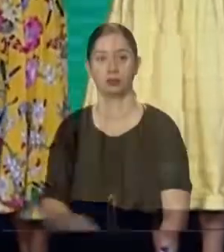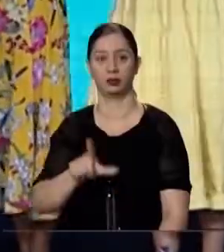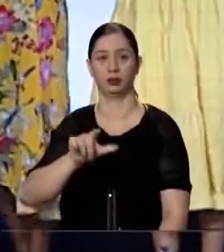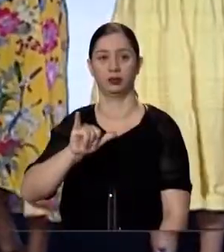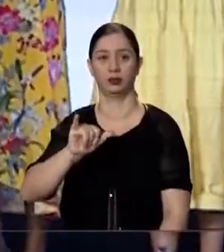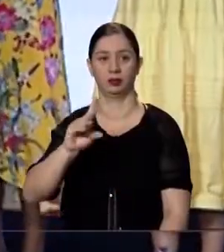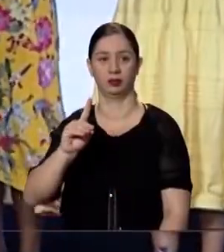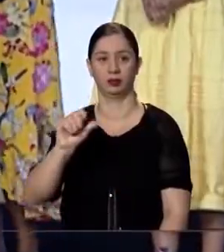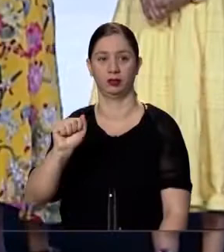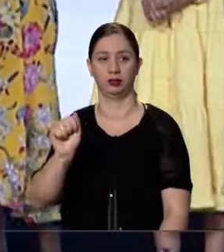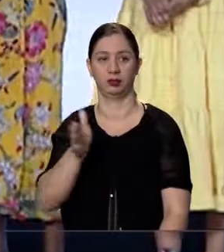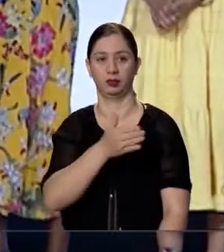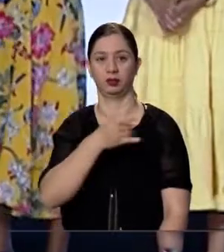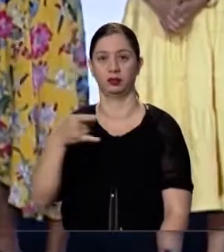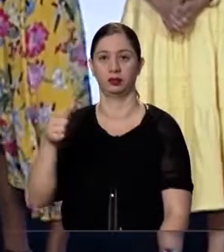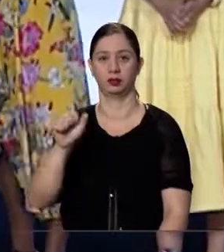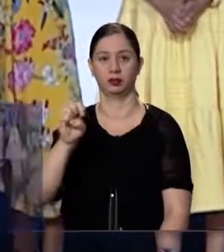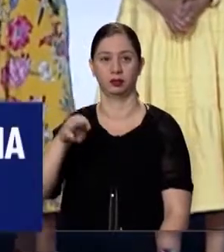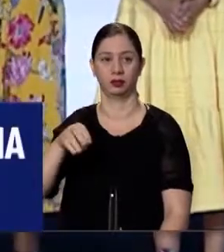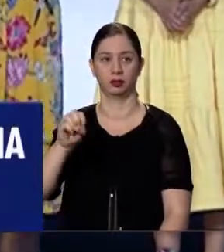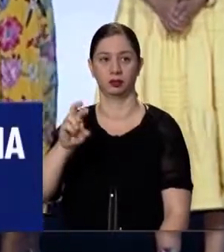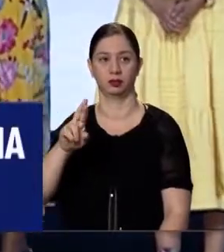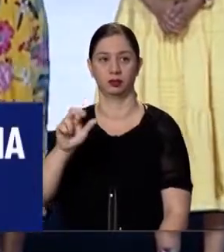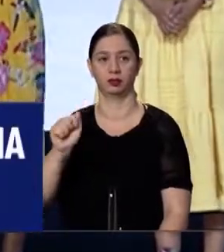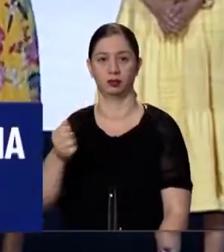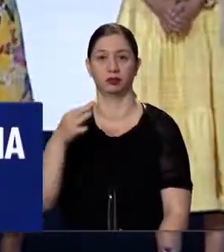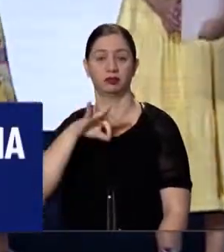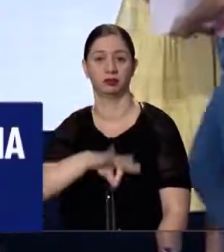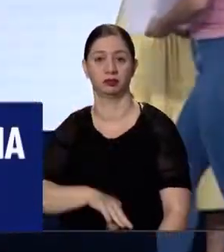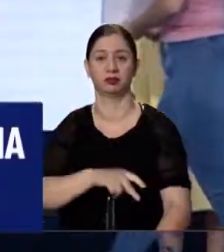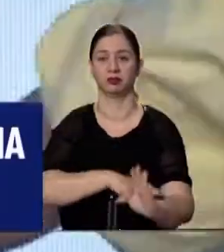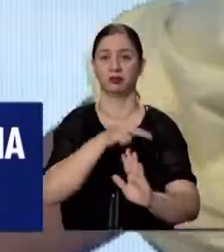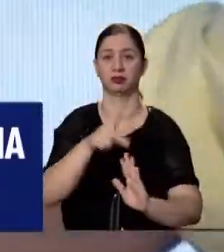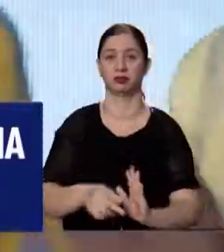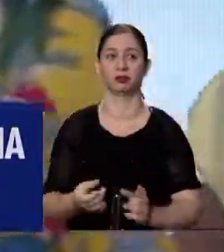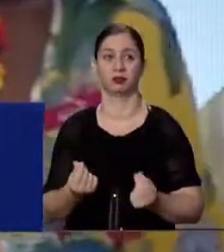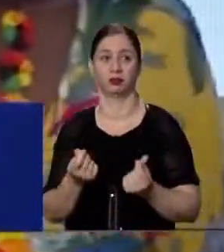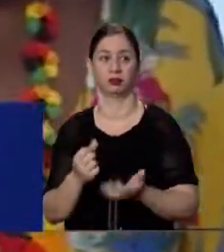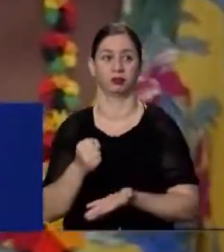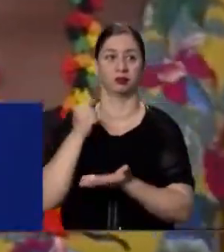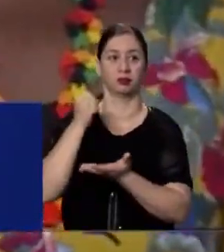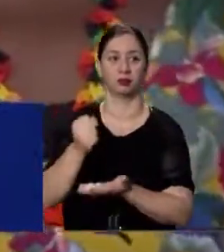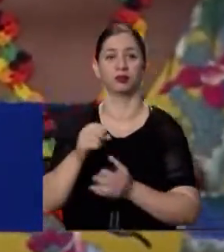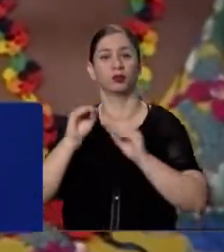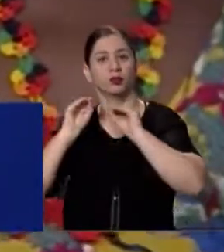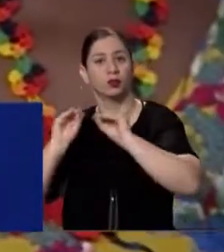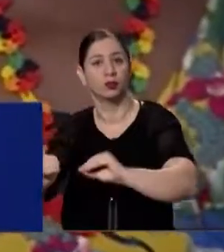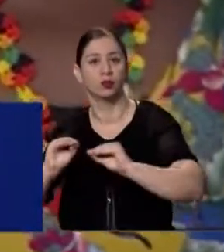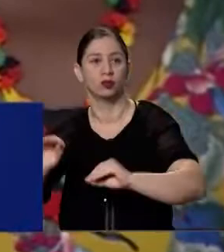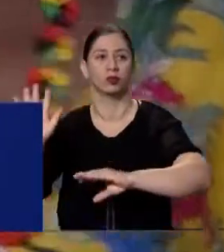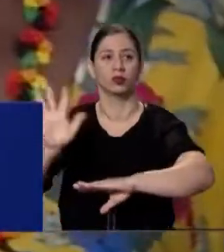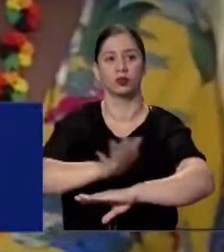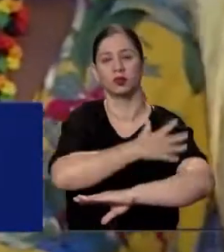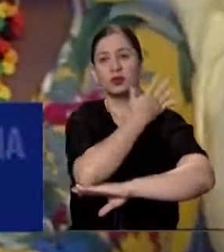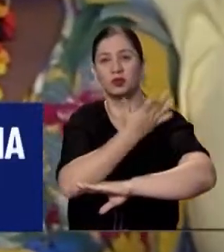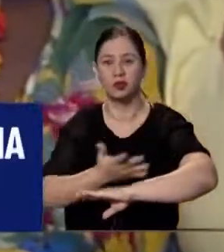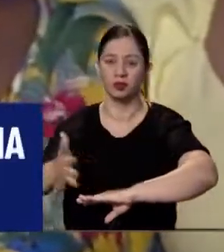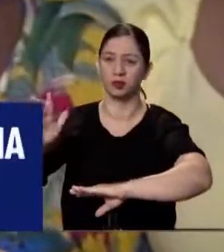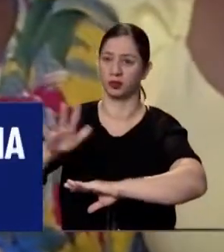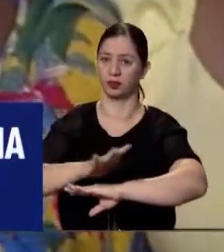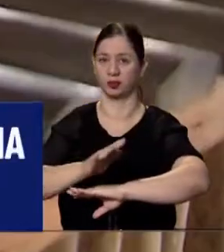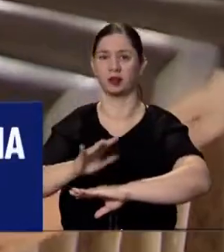Zamora es una de las 94 beneficiarias del estímulo económico. A través de la formación en música y ritmos propios